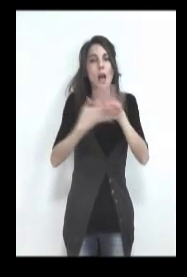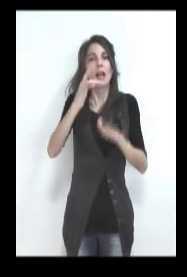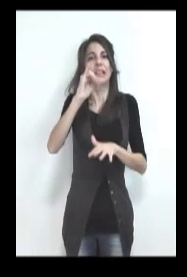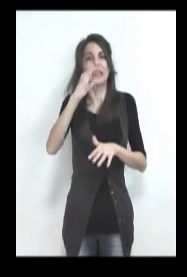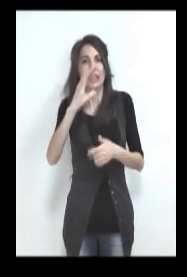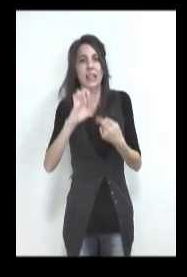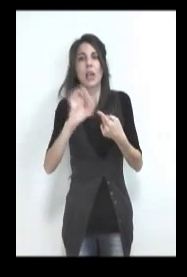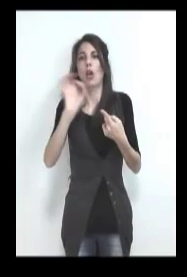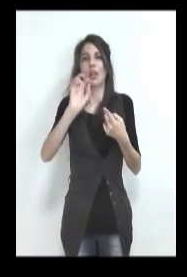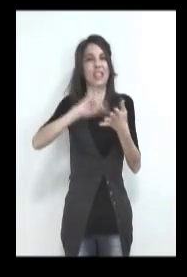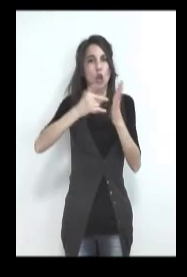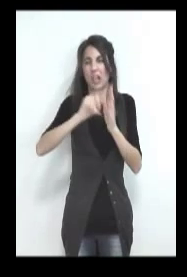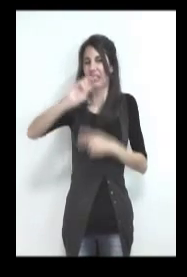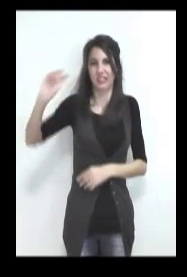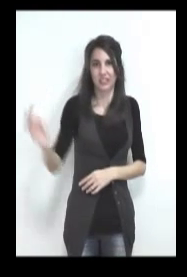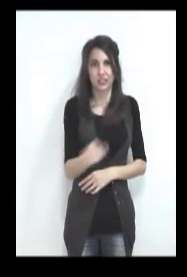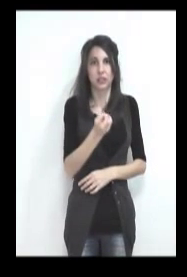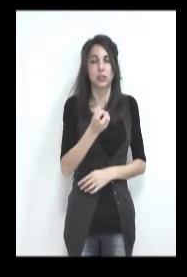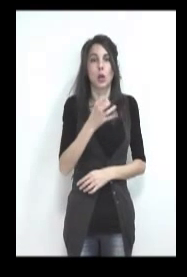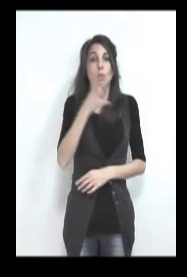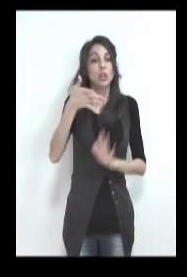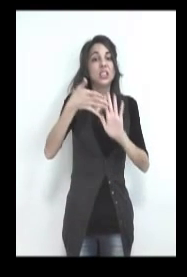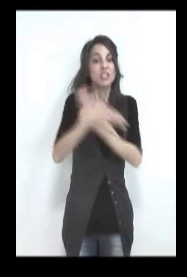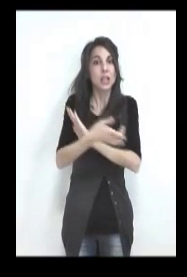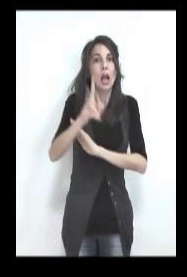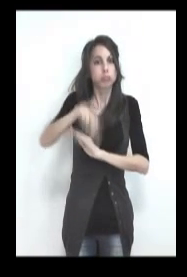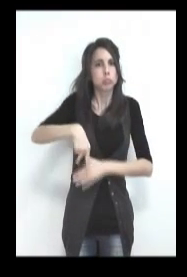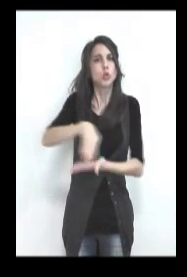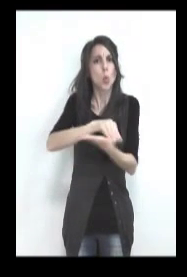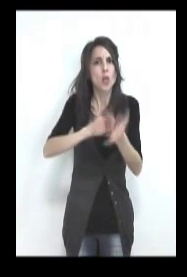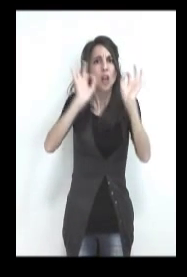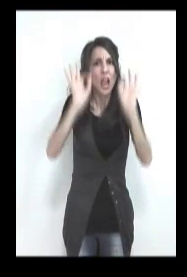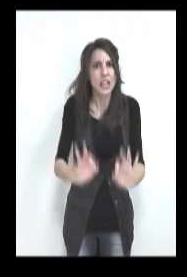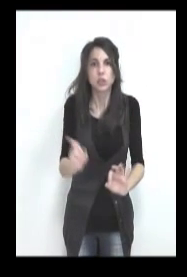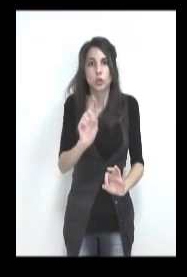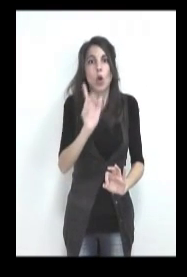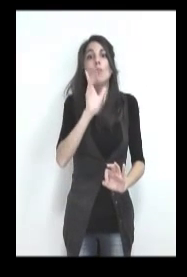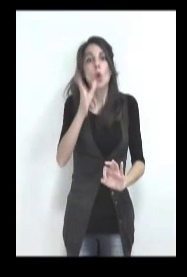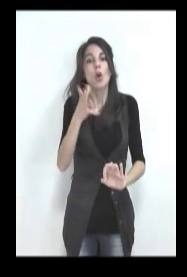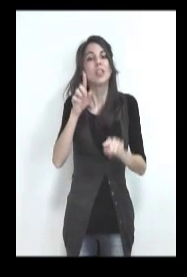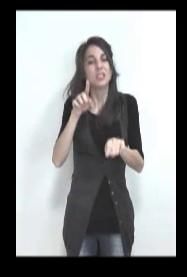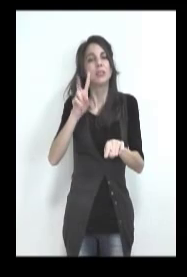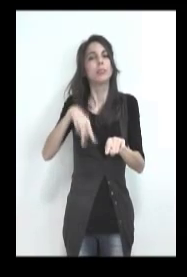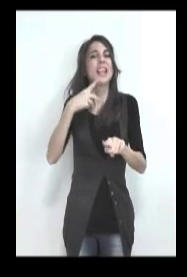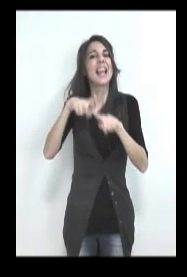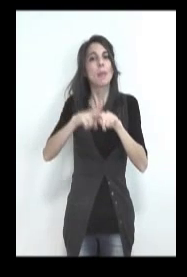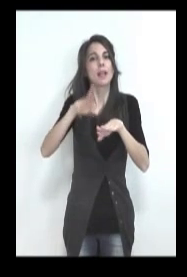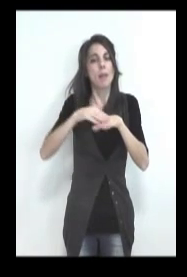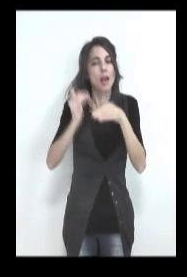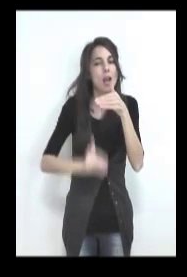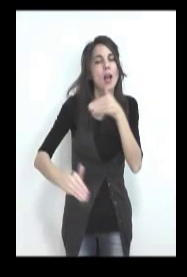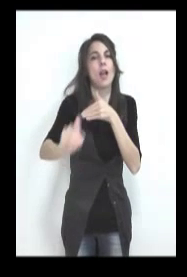las tecnologías, etcétera, pero no porque sean una solución en sí, sino una herramienta para alcanzar o para solucionar esos problemas a